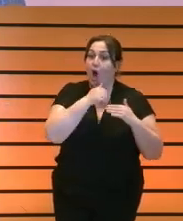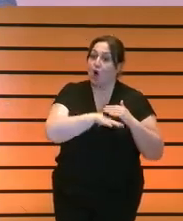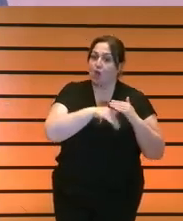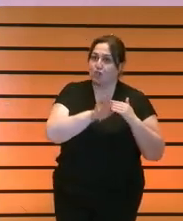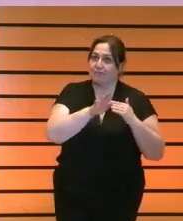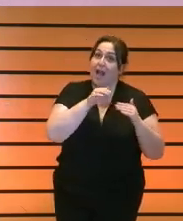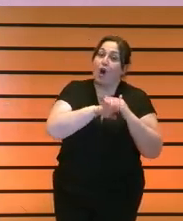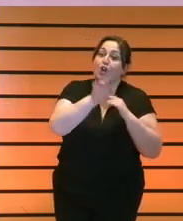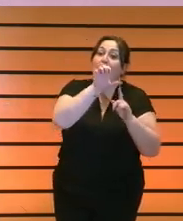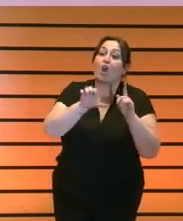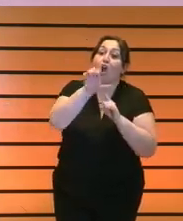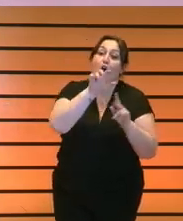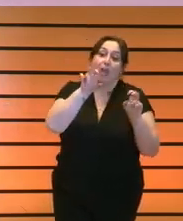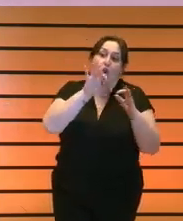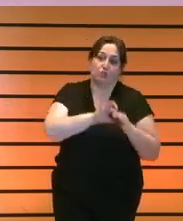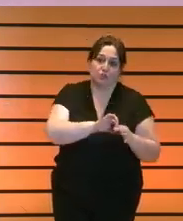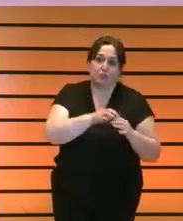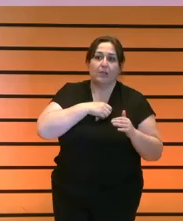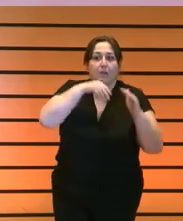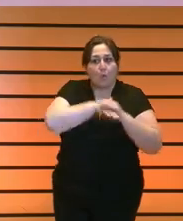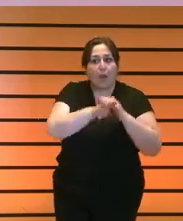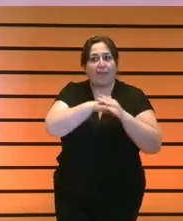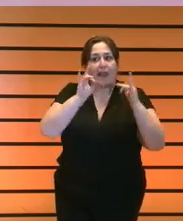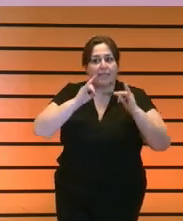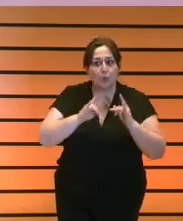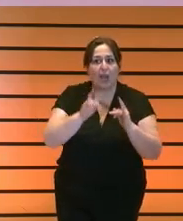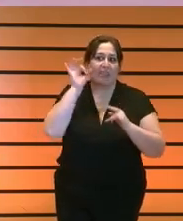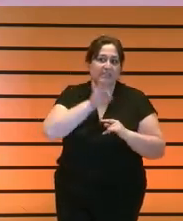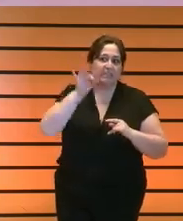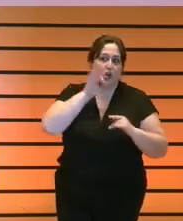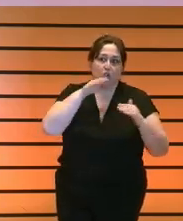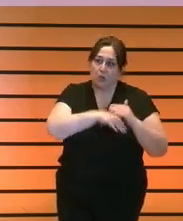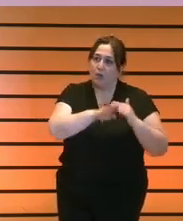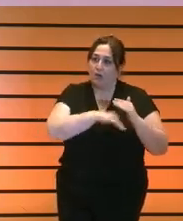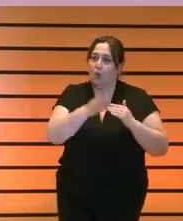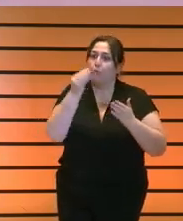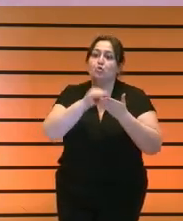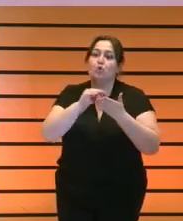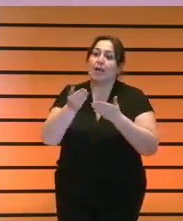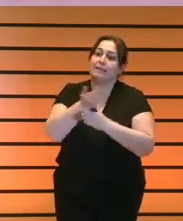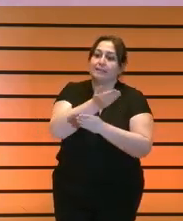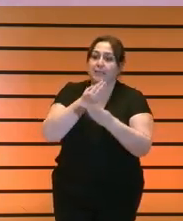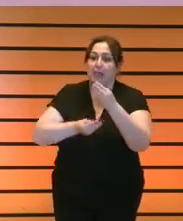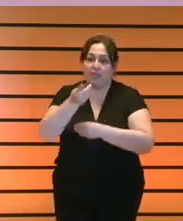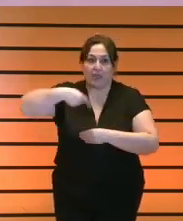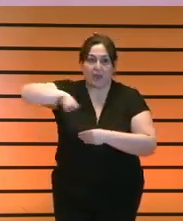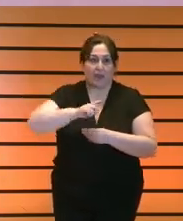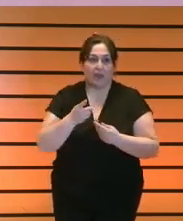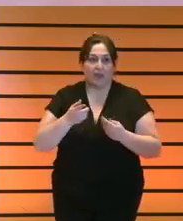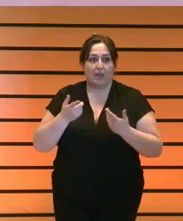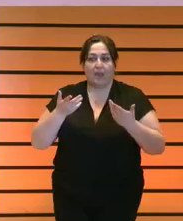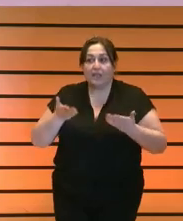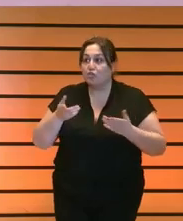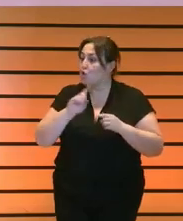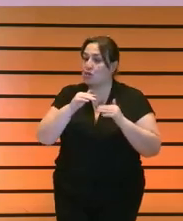ha ido acumulando la naturaleza durante siglos y siglos y siglos, mucho antes de que estuviéramos aquí. Ostras, eso